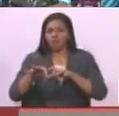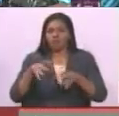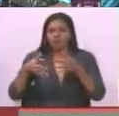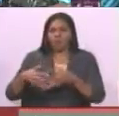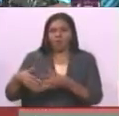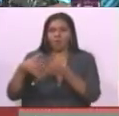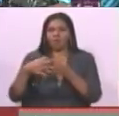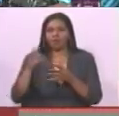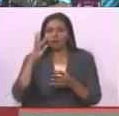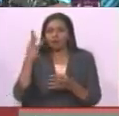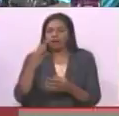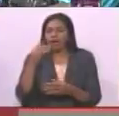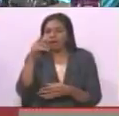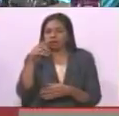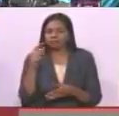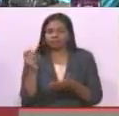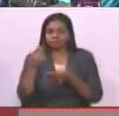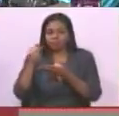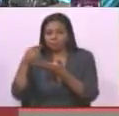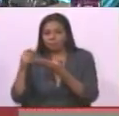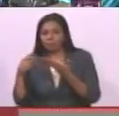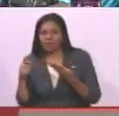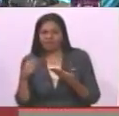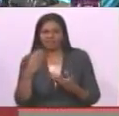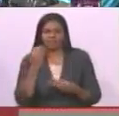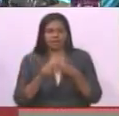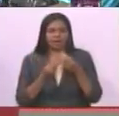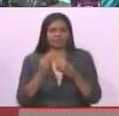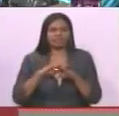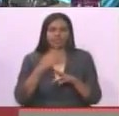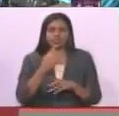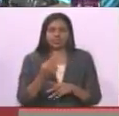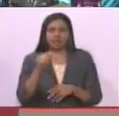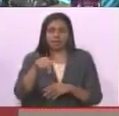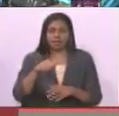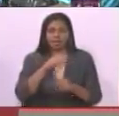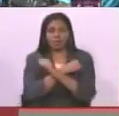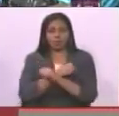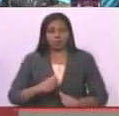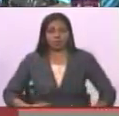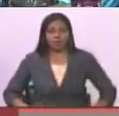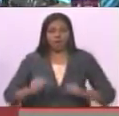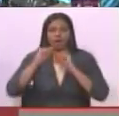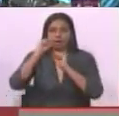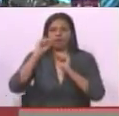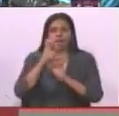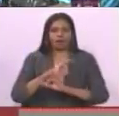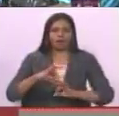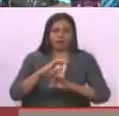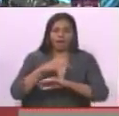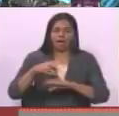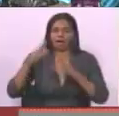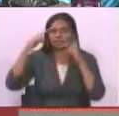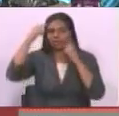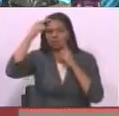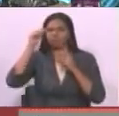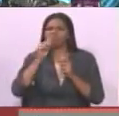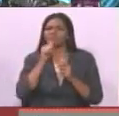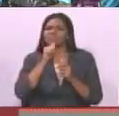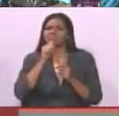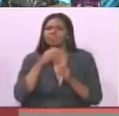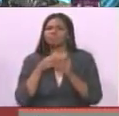creer en encuestas, que esas encuestas decían que aquí en Portuguesa no ganaba Rafael Calles. ¿Quién es la candidata